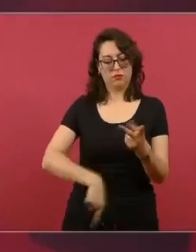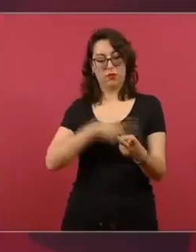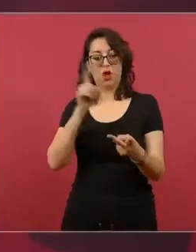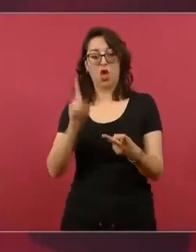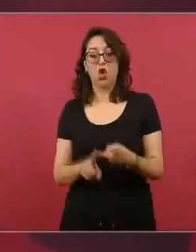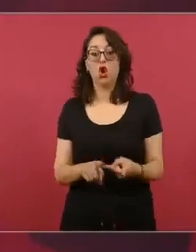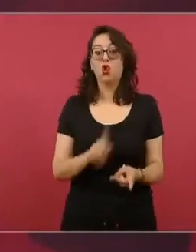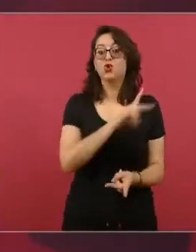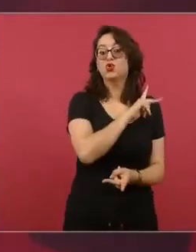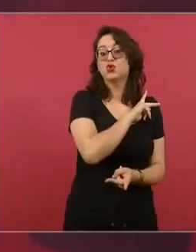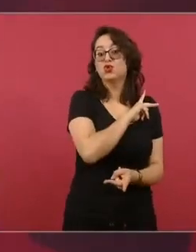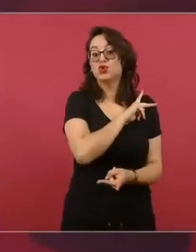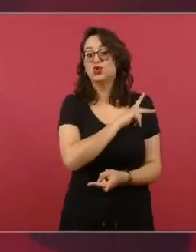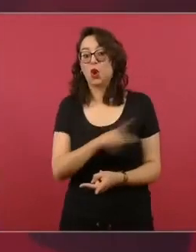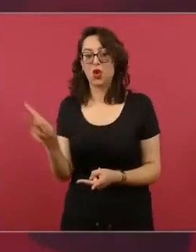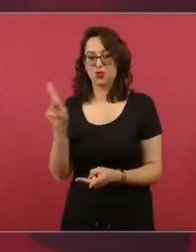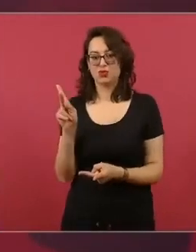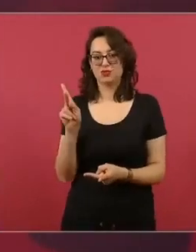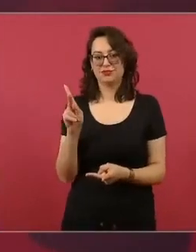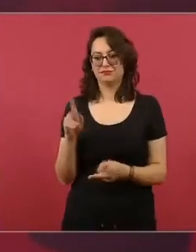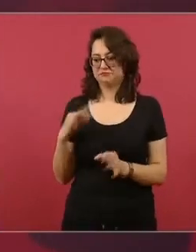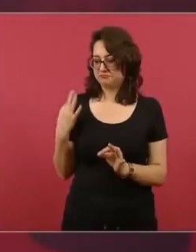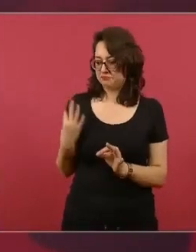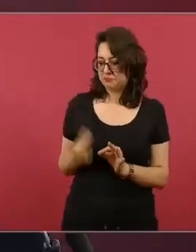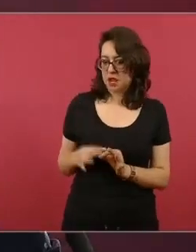Y es lo que hemos venido haciendo.